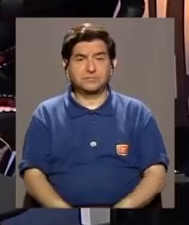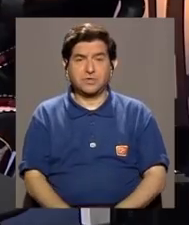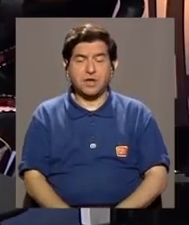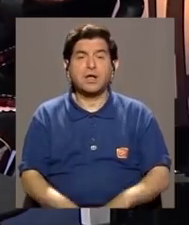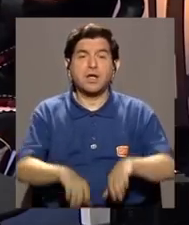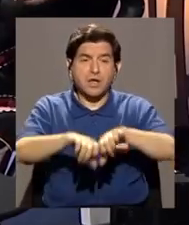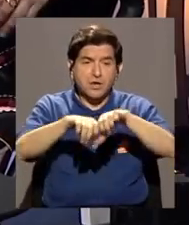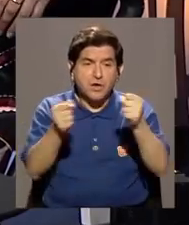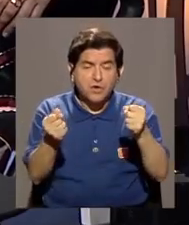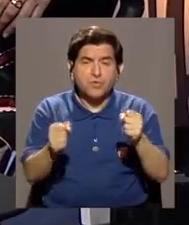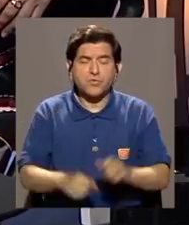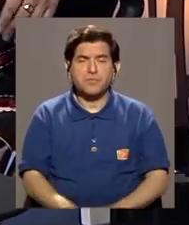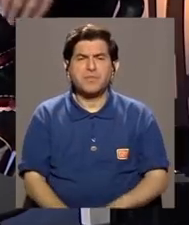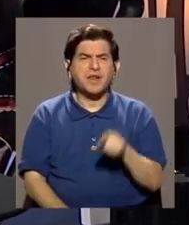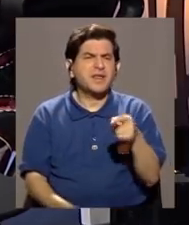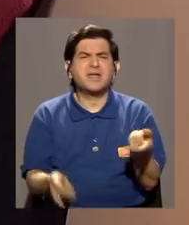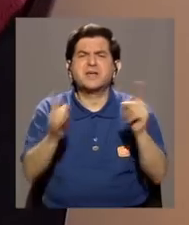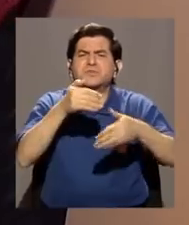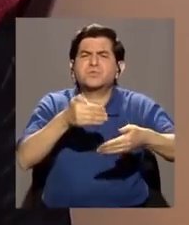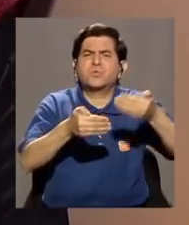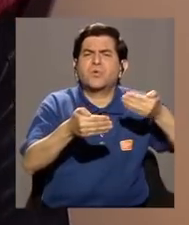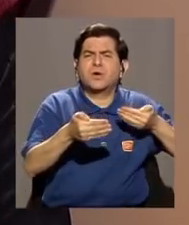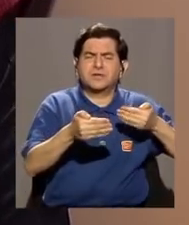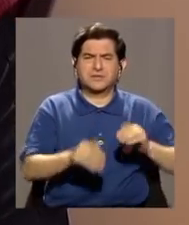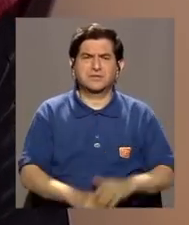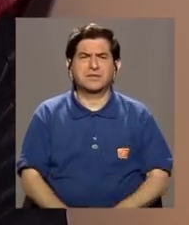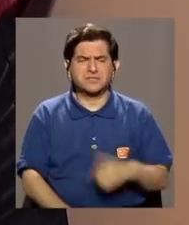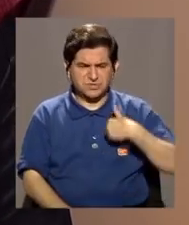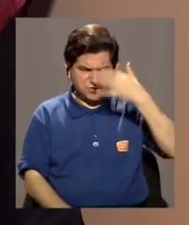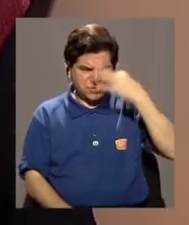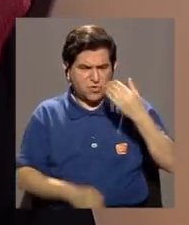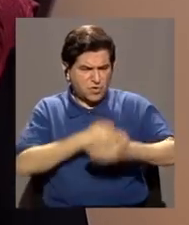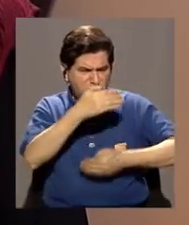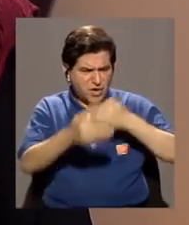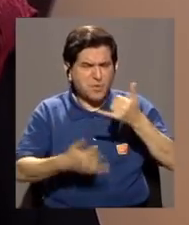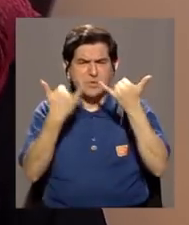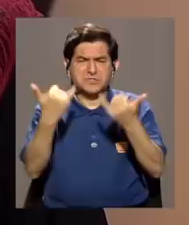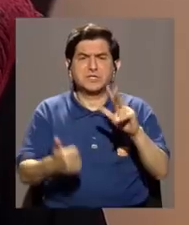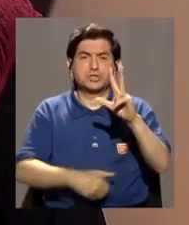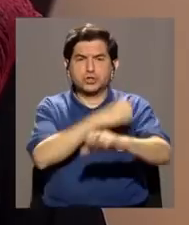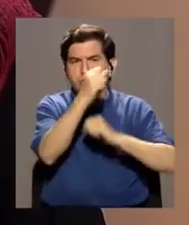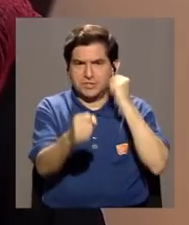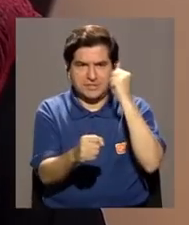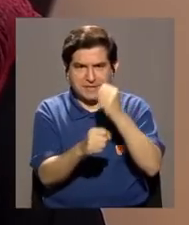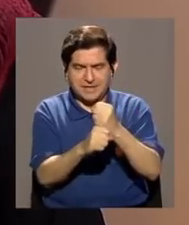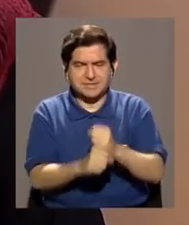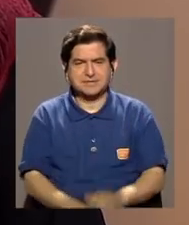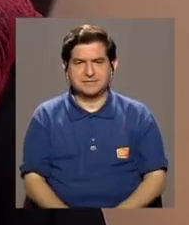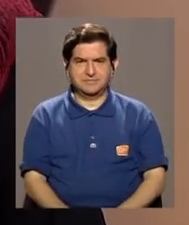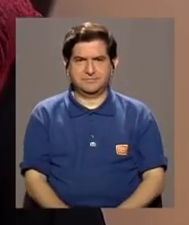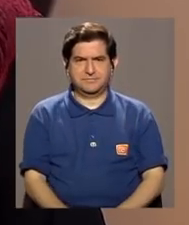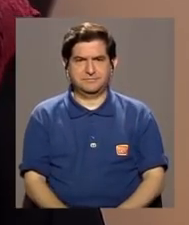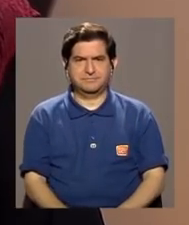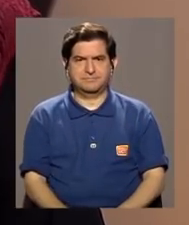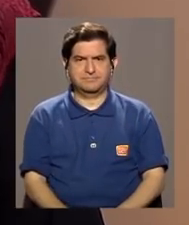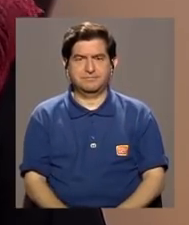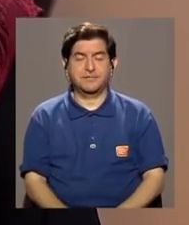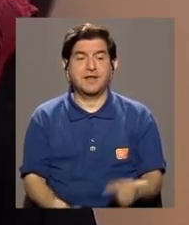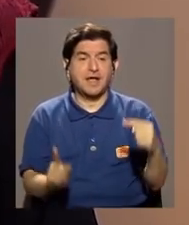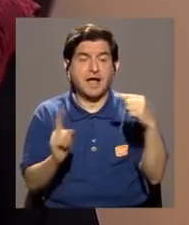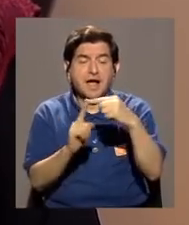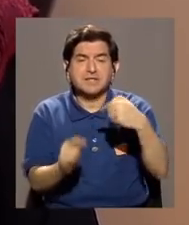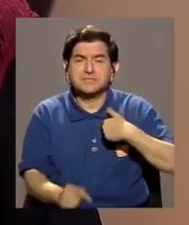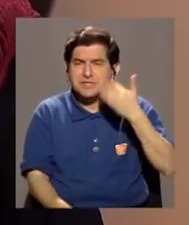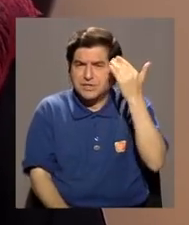violentando diciendo venimos este proceso creo que tiene ya más o menos tres años de evolución y